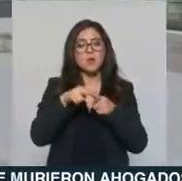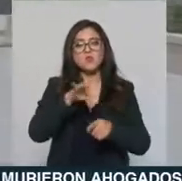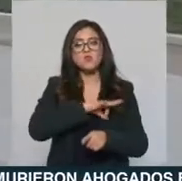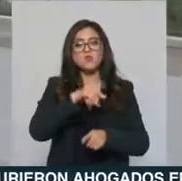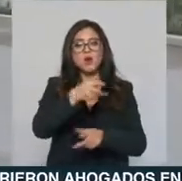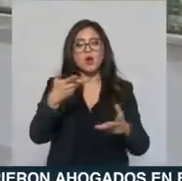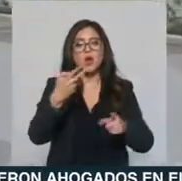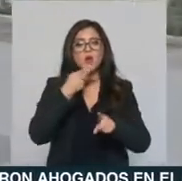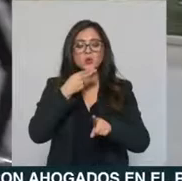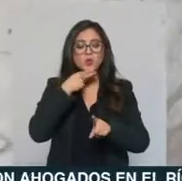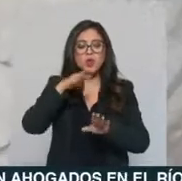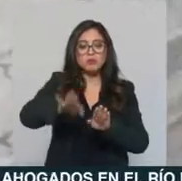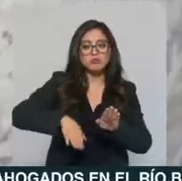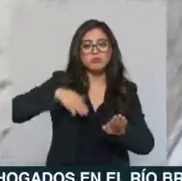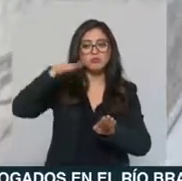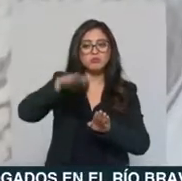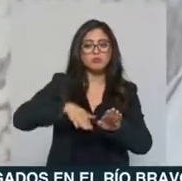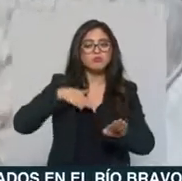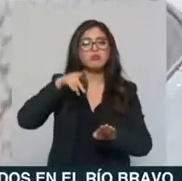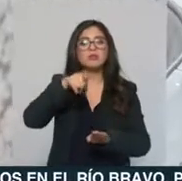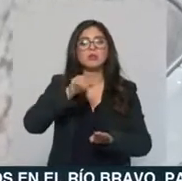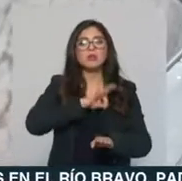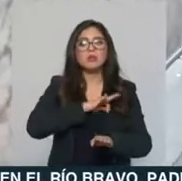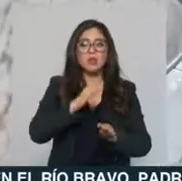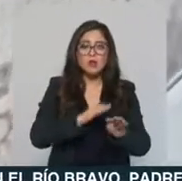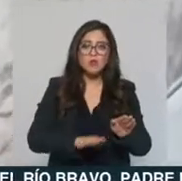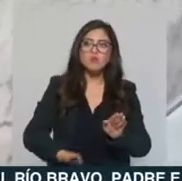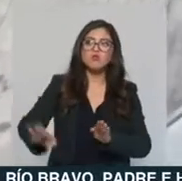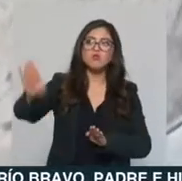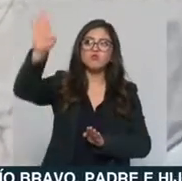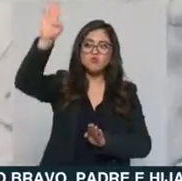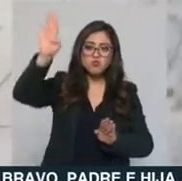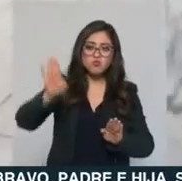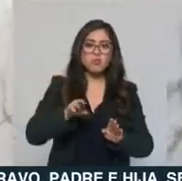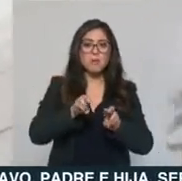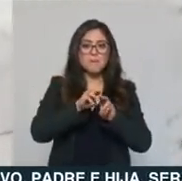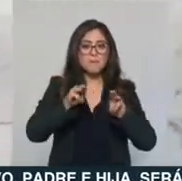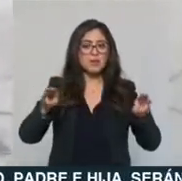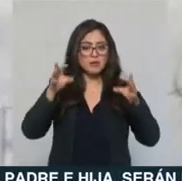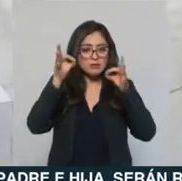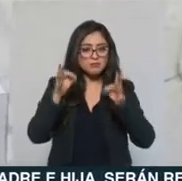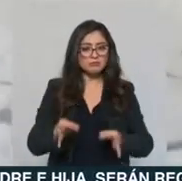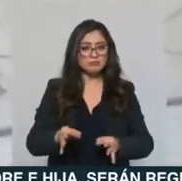este que requiera las alturas y las medidas específicas.